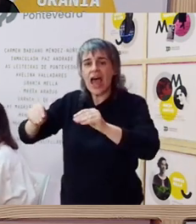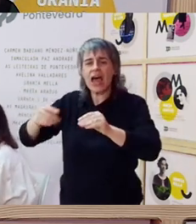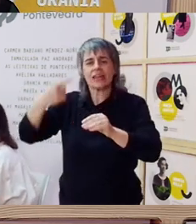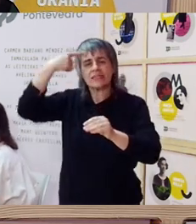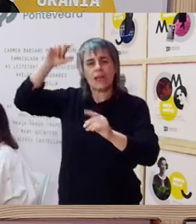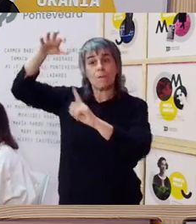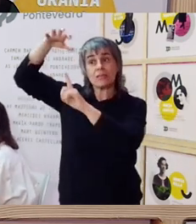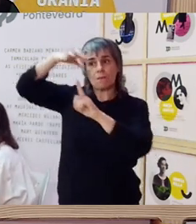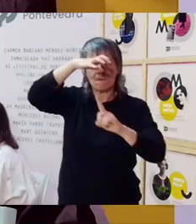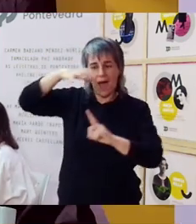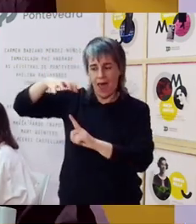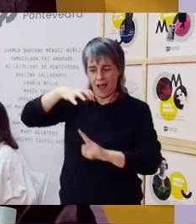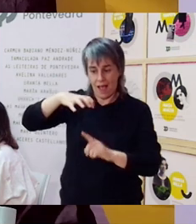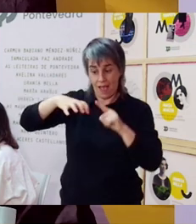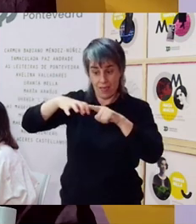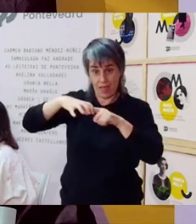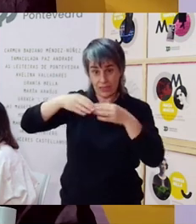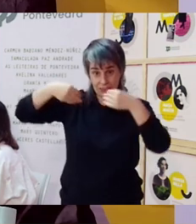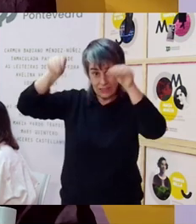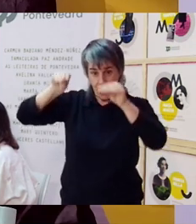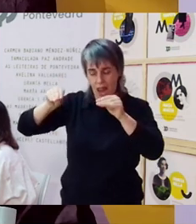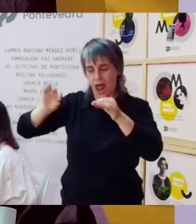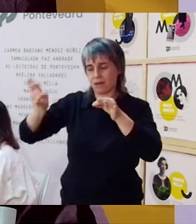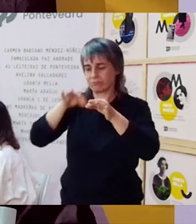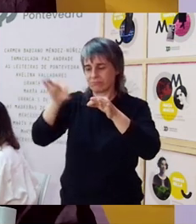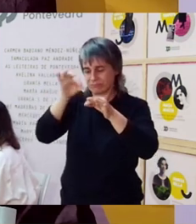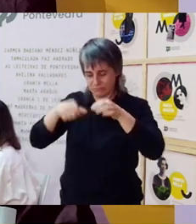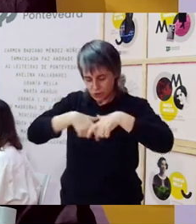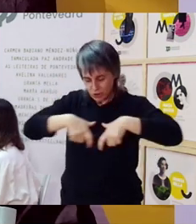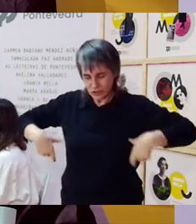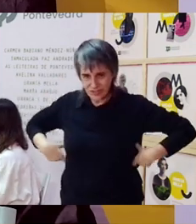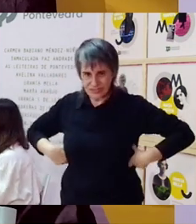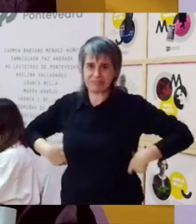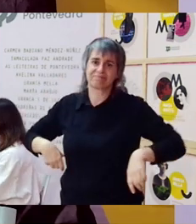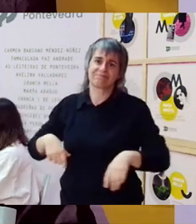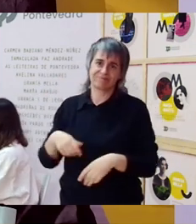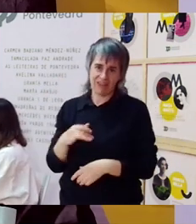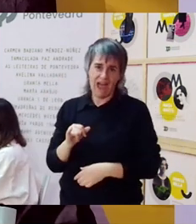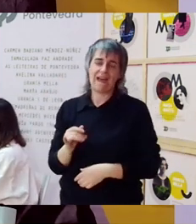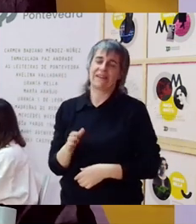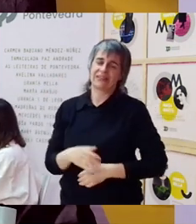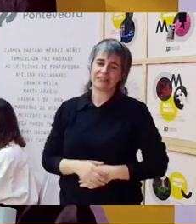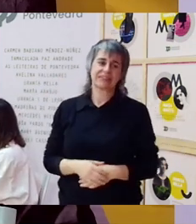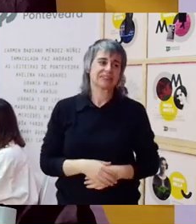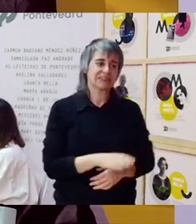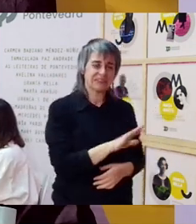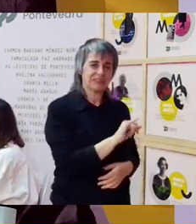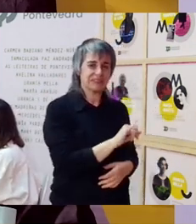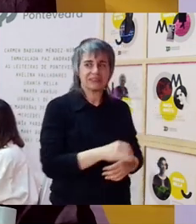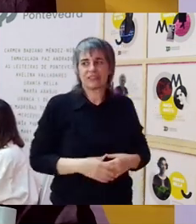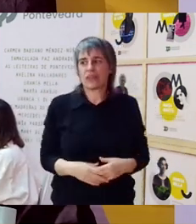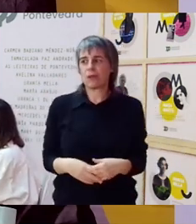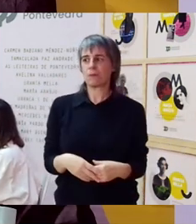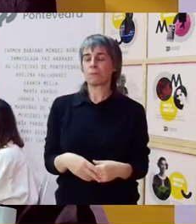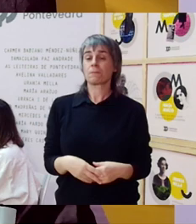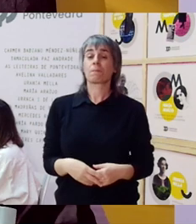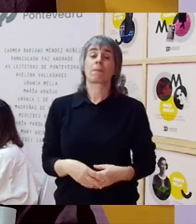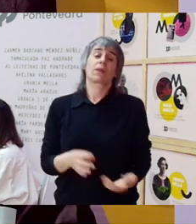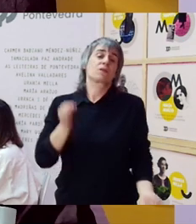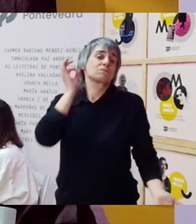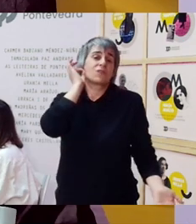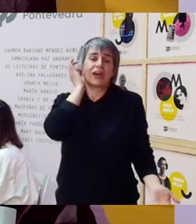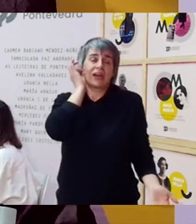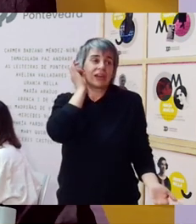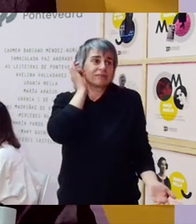yo fixeran a elas partisanos, sí. Imagínate. Vamos a ver, esta muller tuvo unha